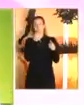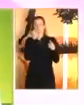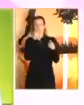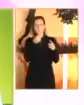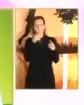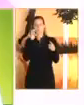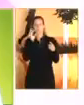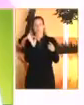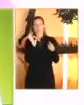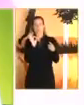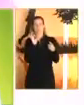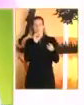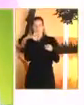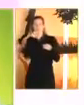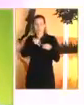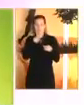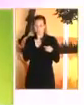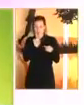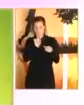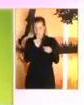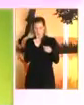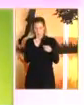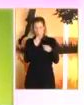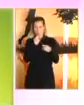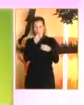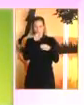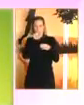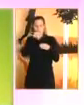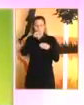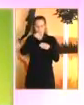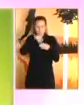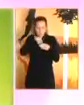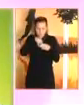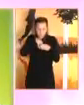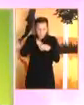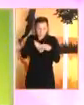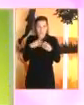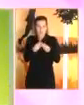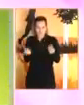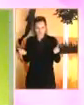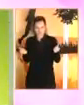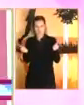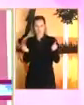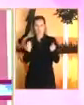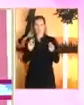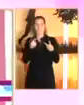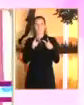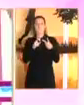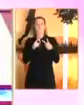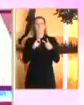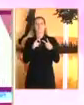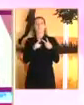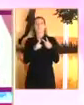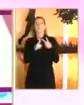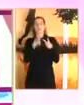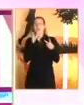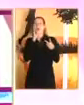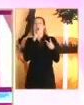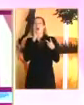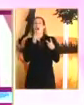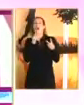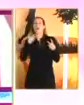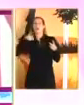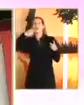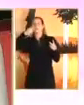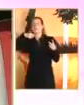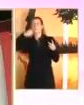que en el enjuague no es escupir, sino simplemente dejar que caiga el agua con la saliva. Y hacemos una disolución en un vaso con agua de una cucharada